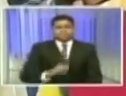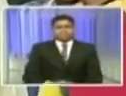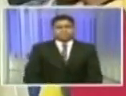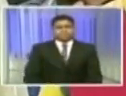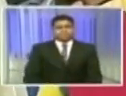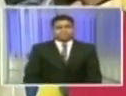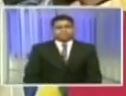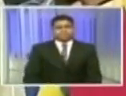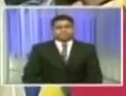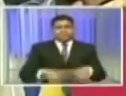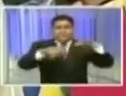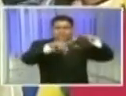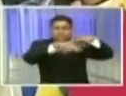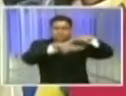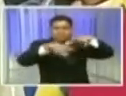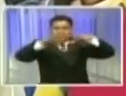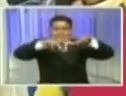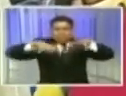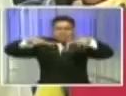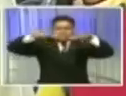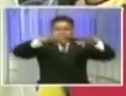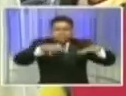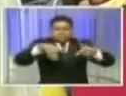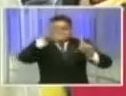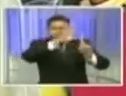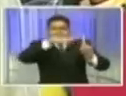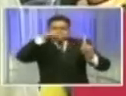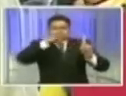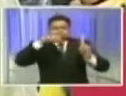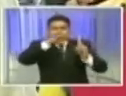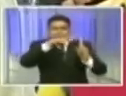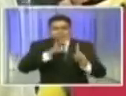el títere del imperialismo, Luis Almagro,